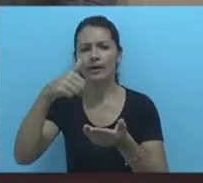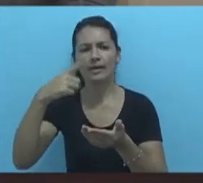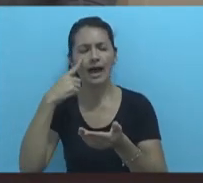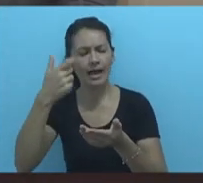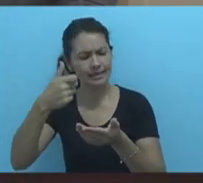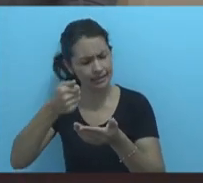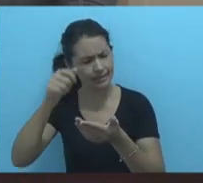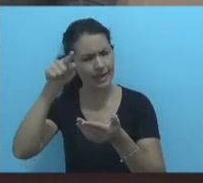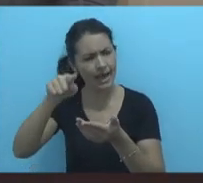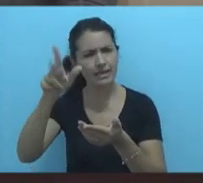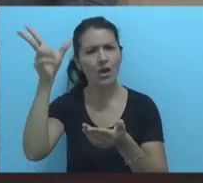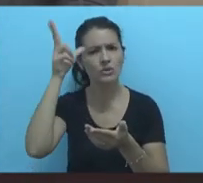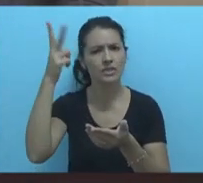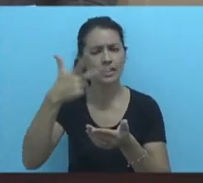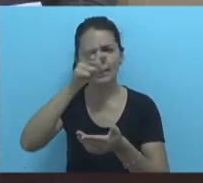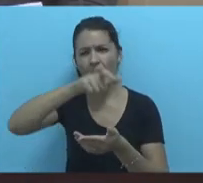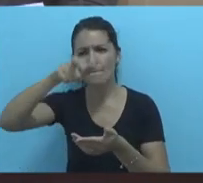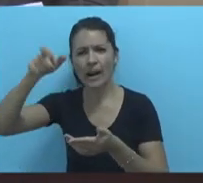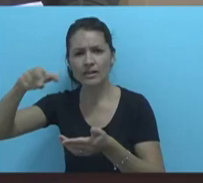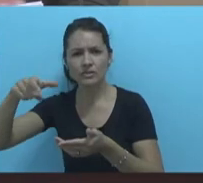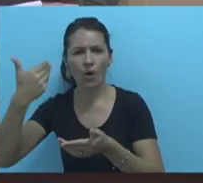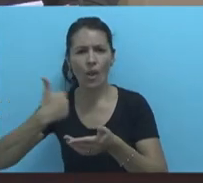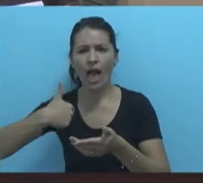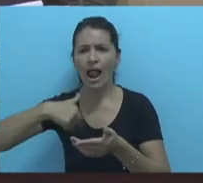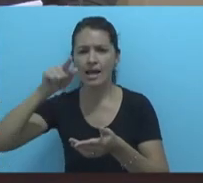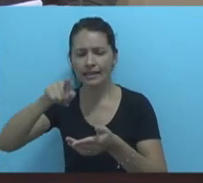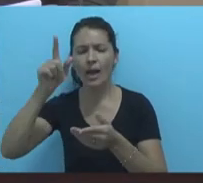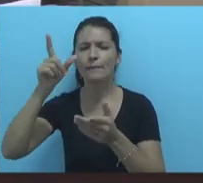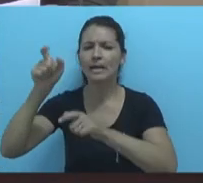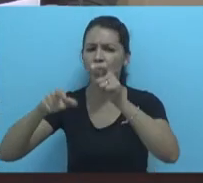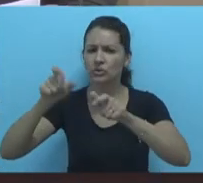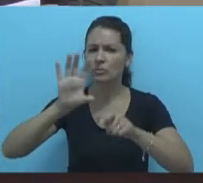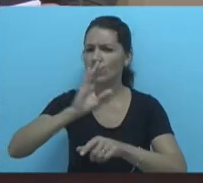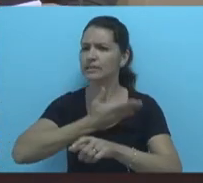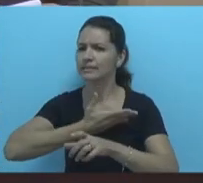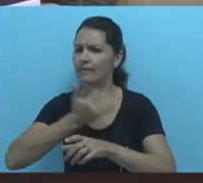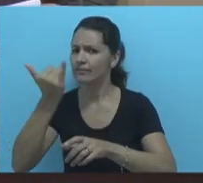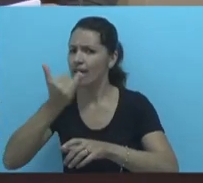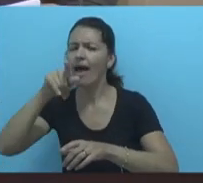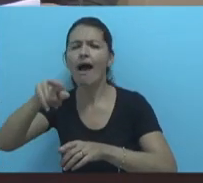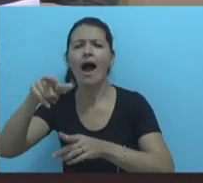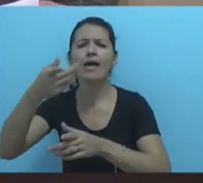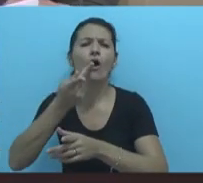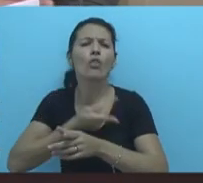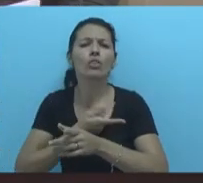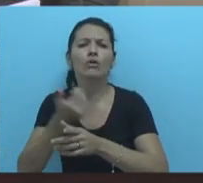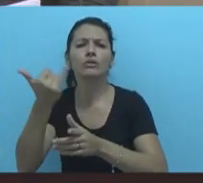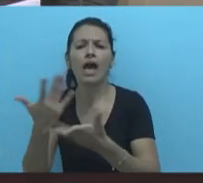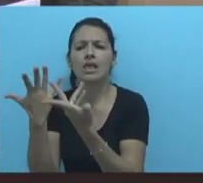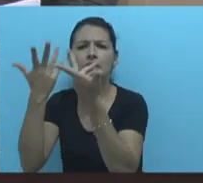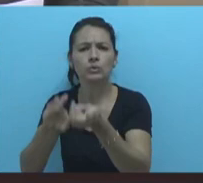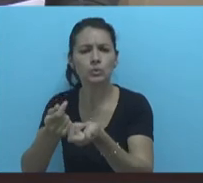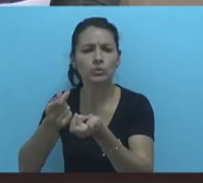en tránsito, existen ciudadanos de la provincia de Santa Fe. Asimismo, detalle en qué situación se encuentran y qué asistencia están recibiendo de parte de